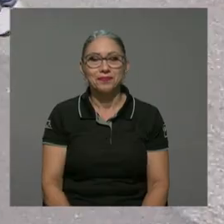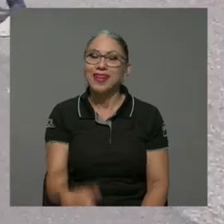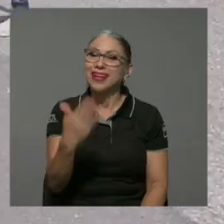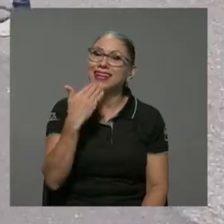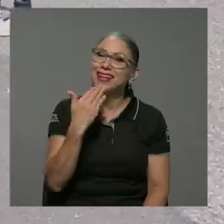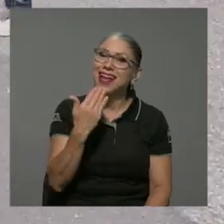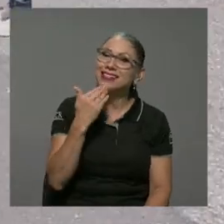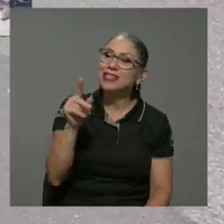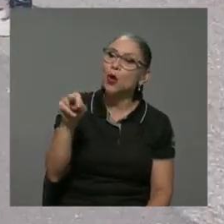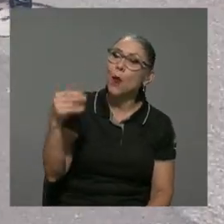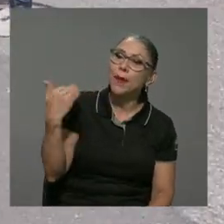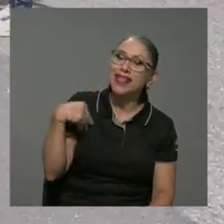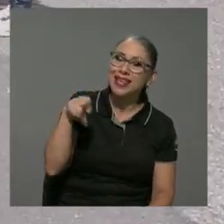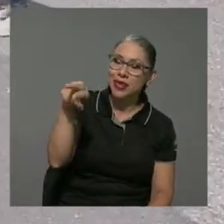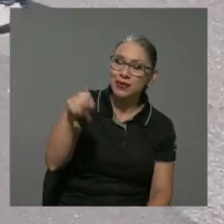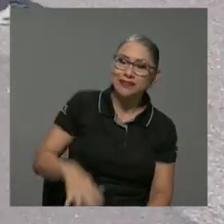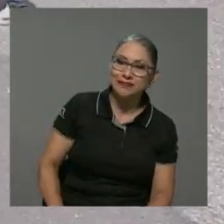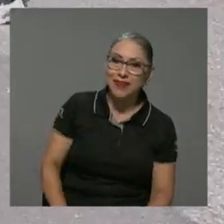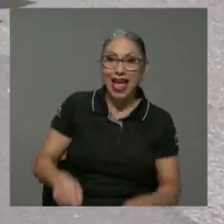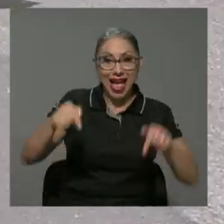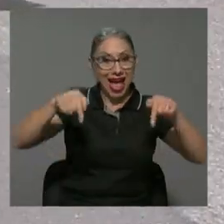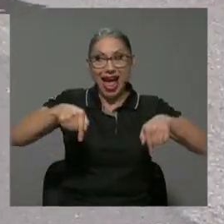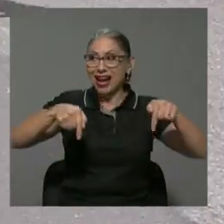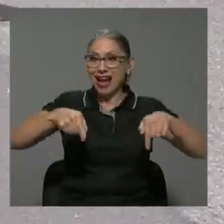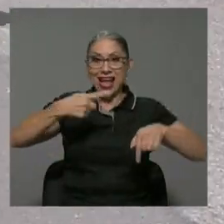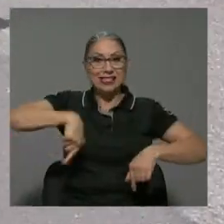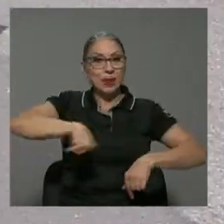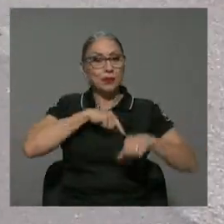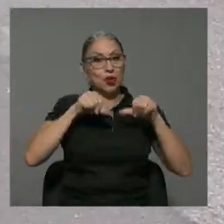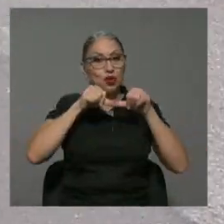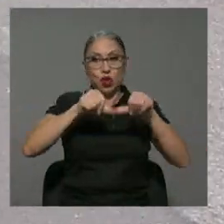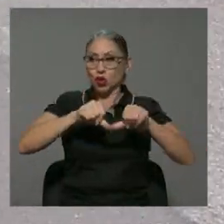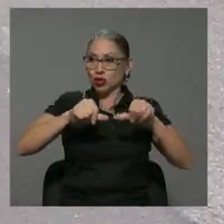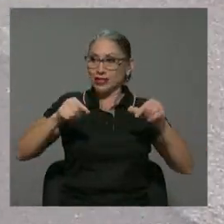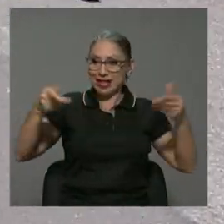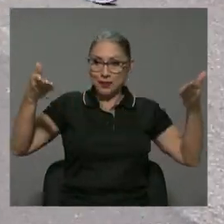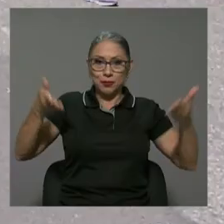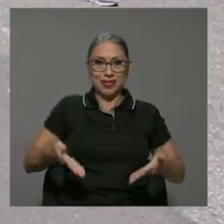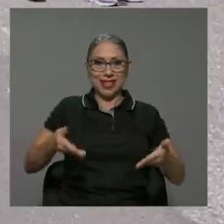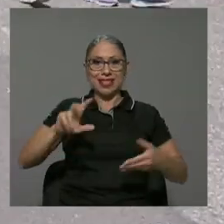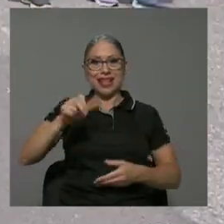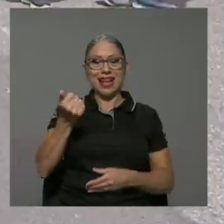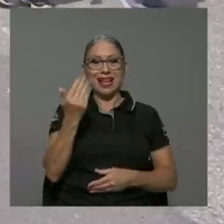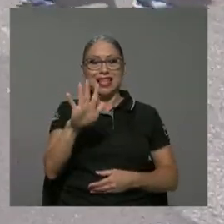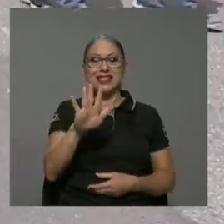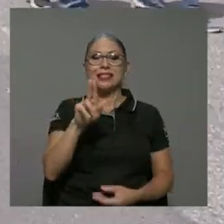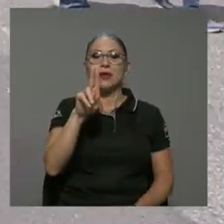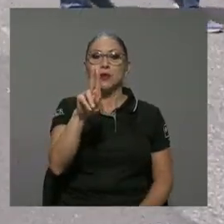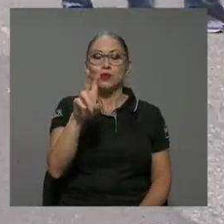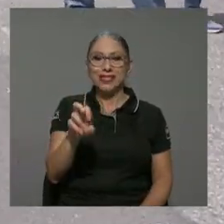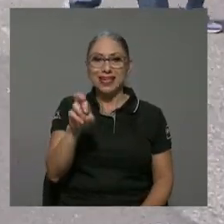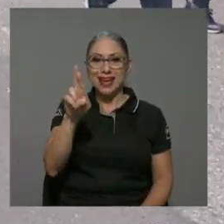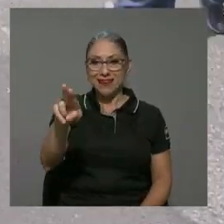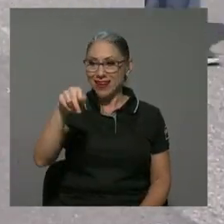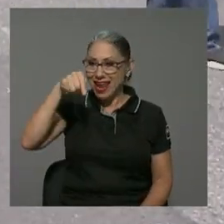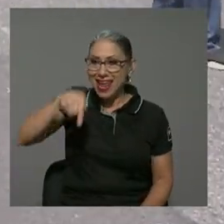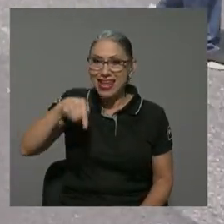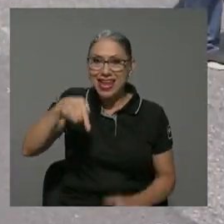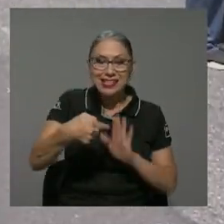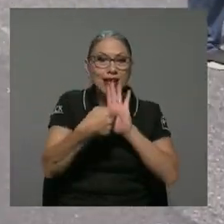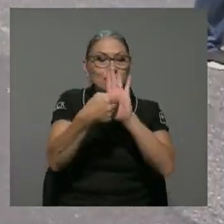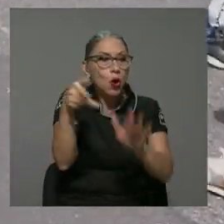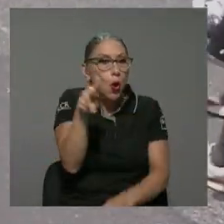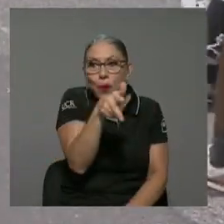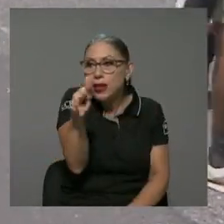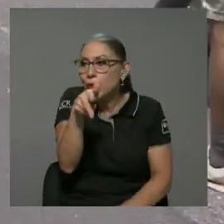Gracias al compañero en estudio. Acá estamos, seguimos presentes, Canal 15 UCR, en esta cobertura de la marcha